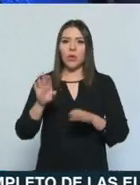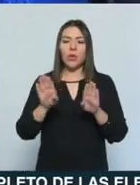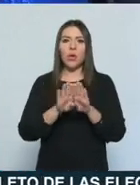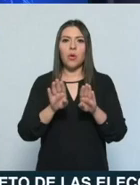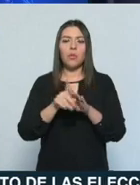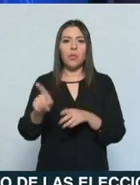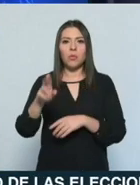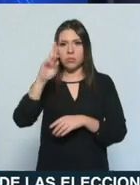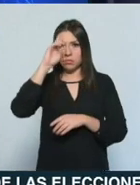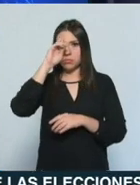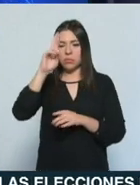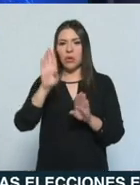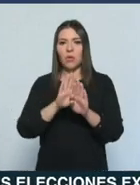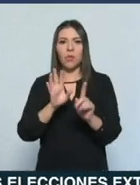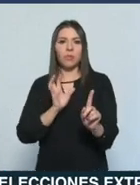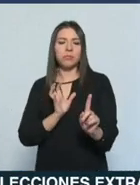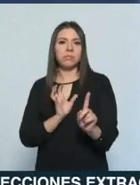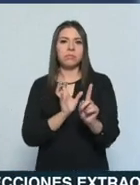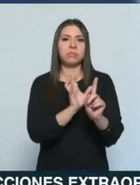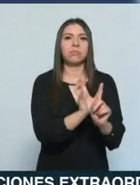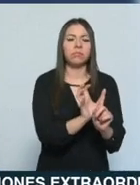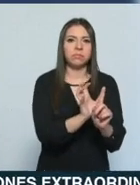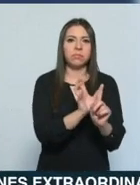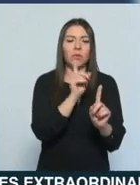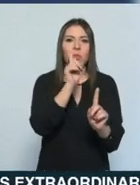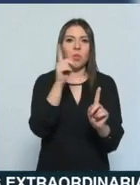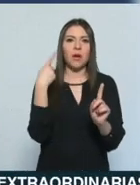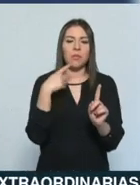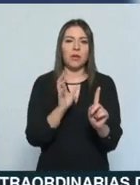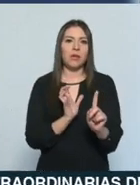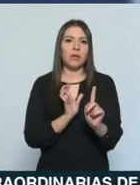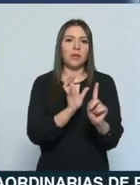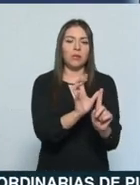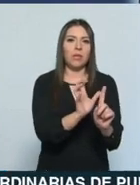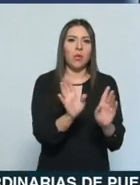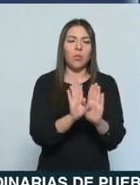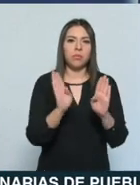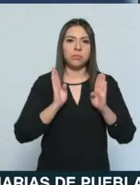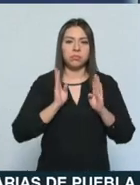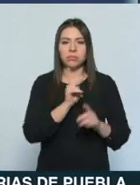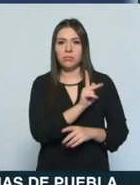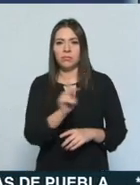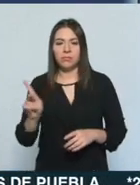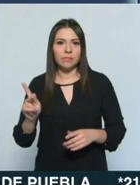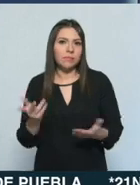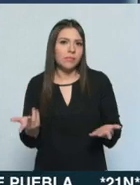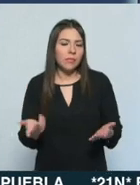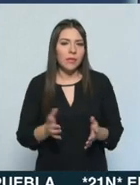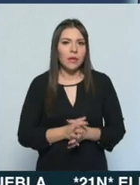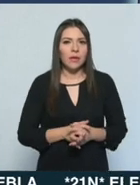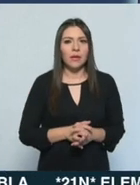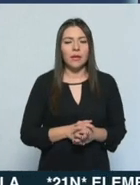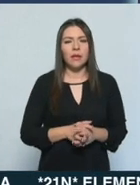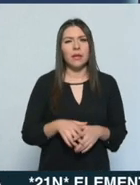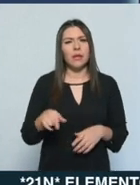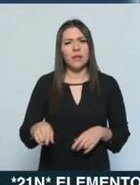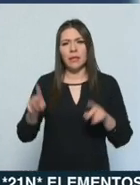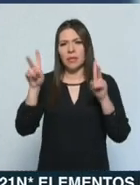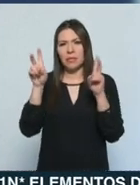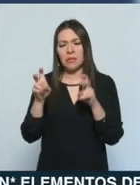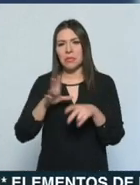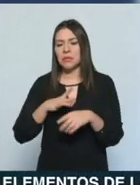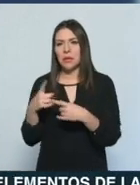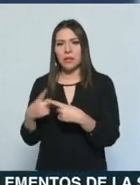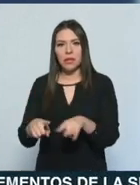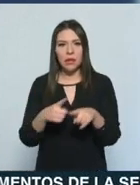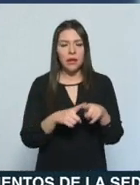caudillo. ¿Qué opinas? Bueno, hay varios libros de historia muy interesantes sobre estos temas. A propósito de los rurales, que era